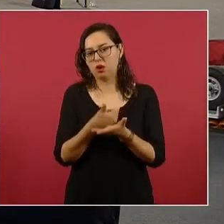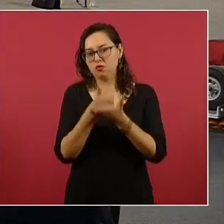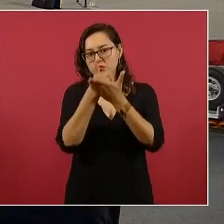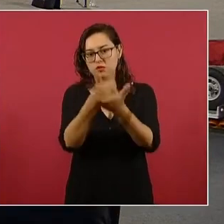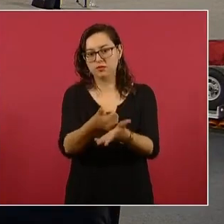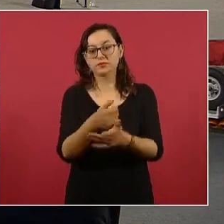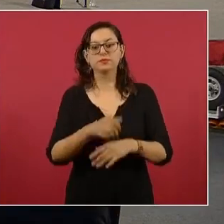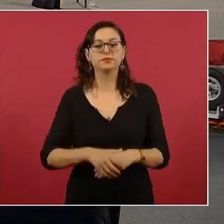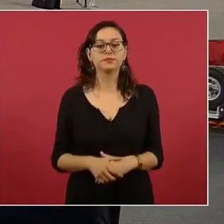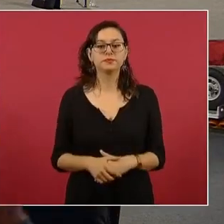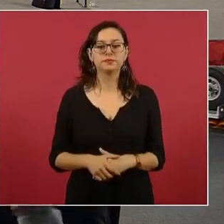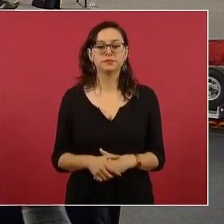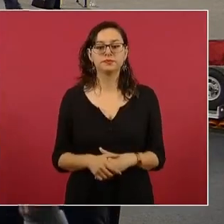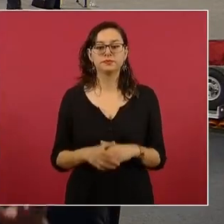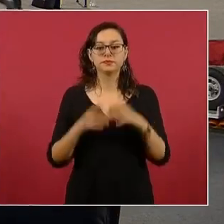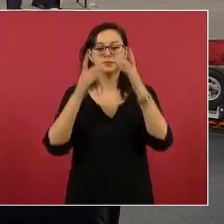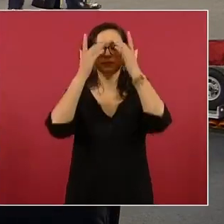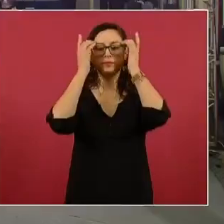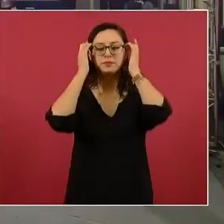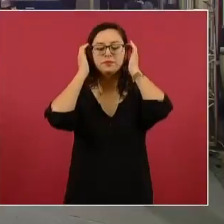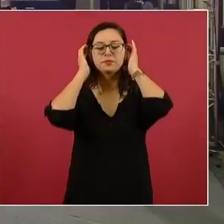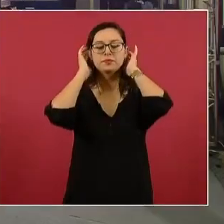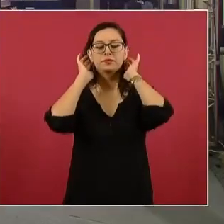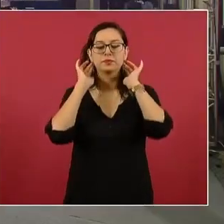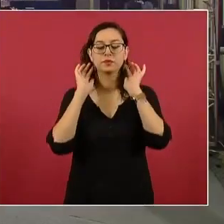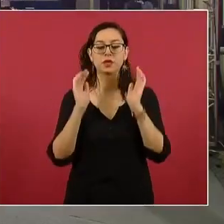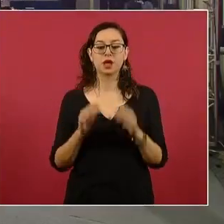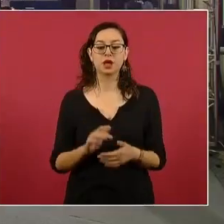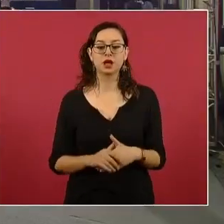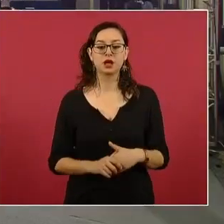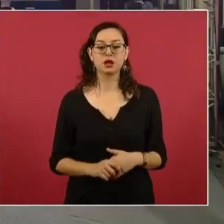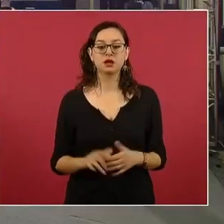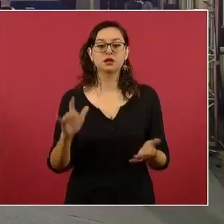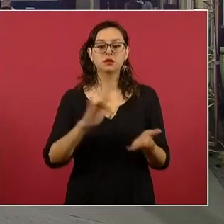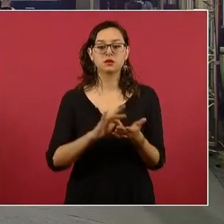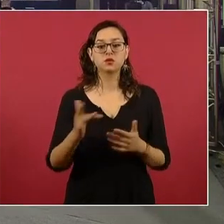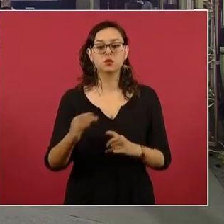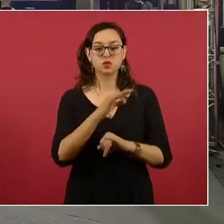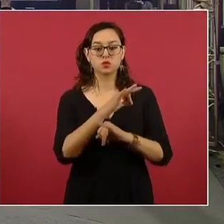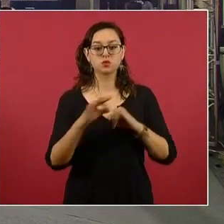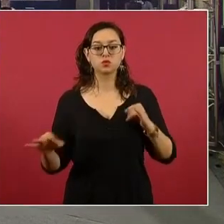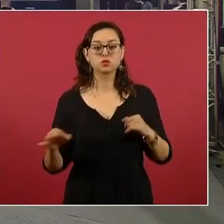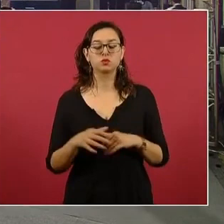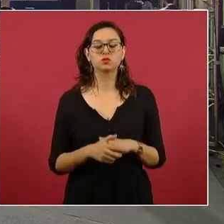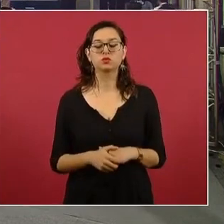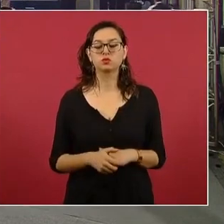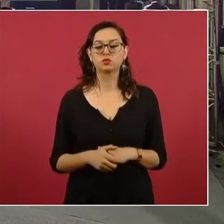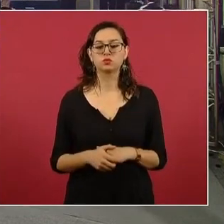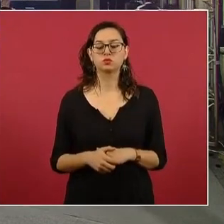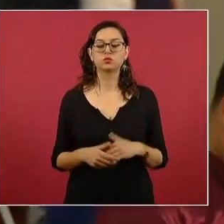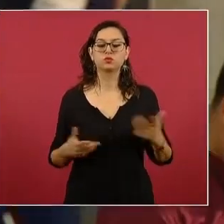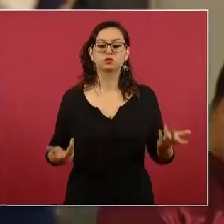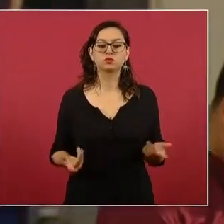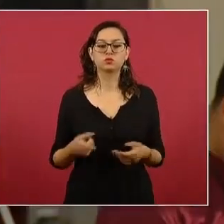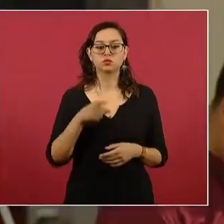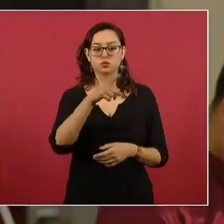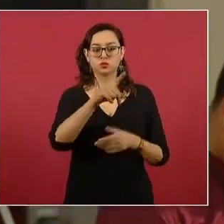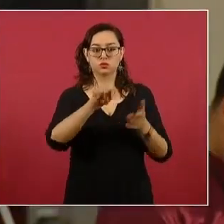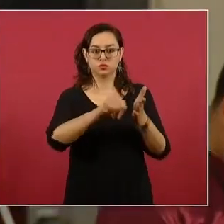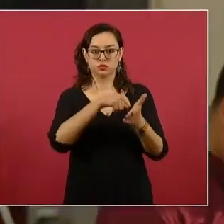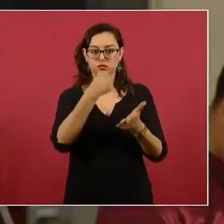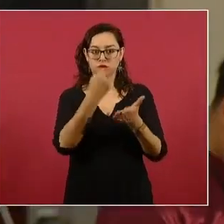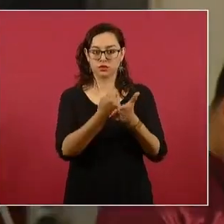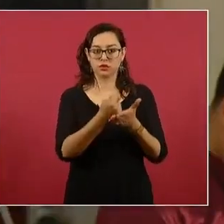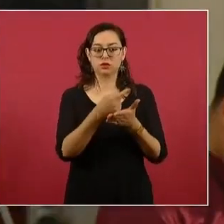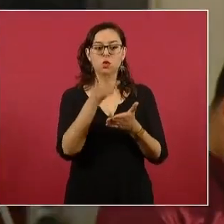Gracias. Gracias. Y por último, presidente, un tema parecido al de la migrante que estaba detenida,